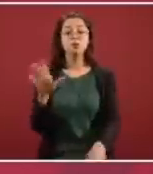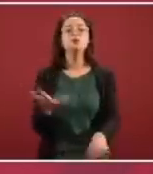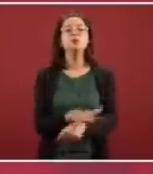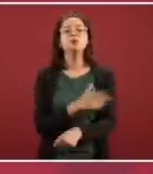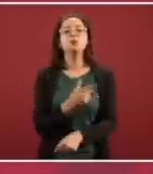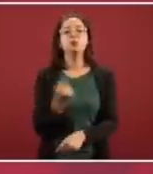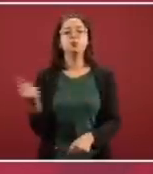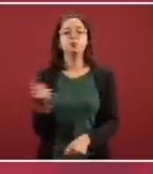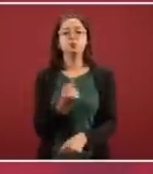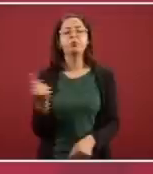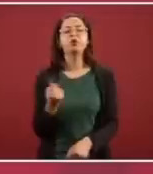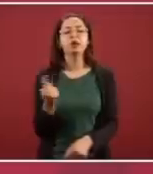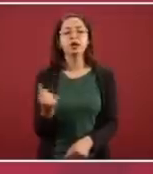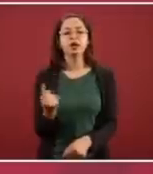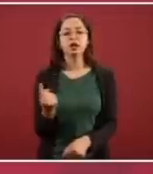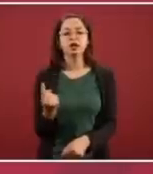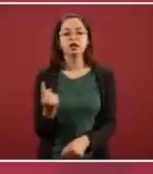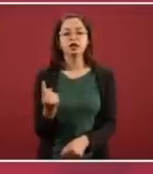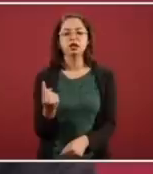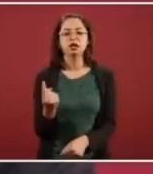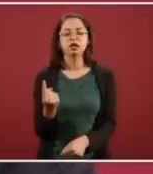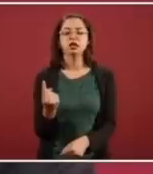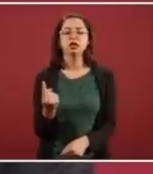o se aprueba